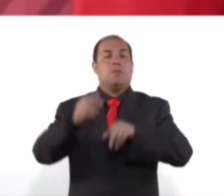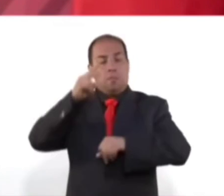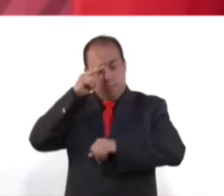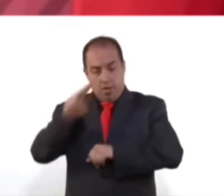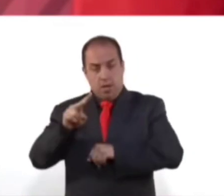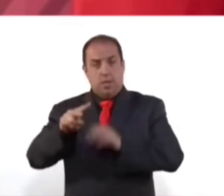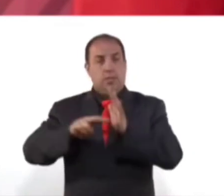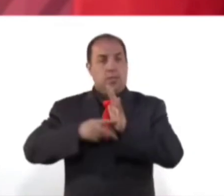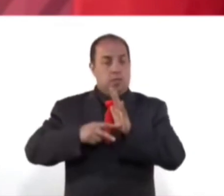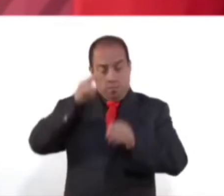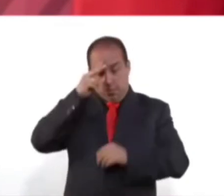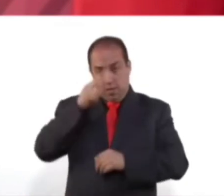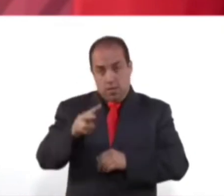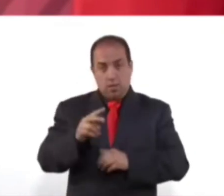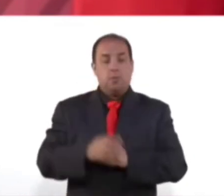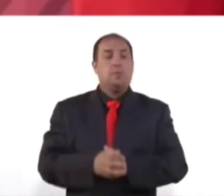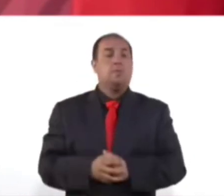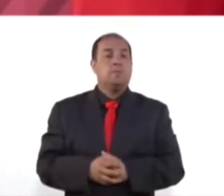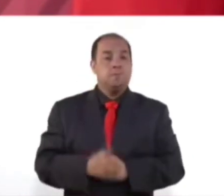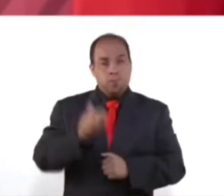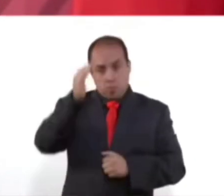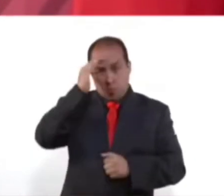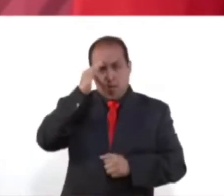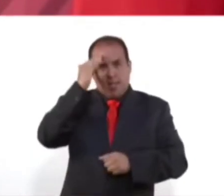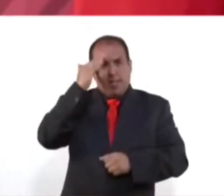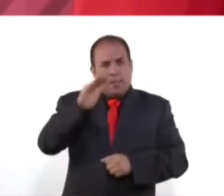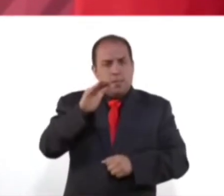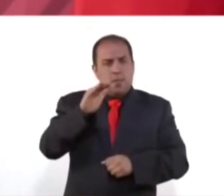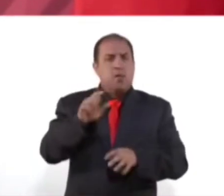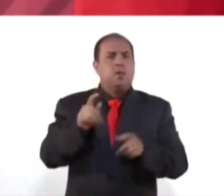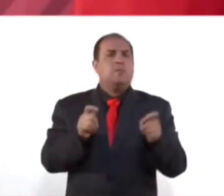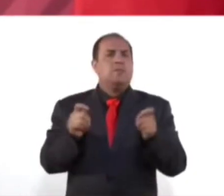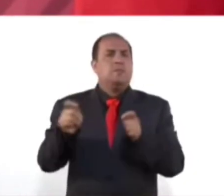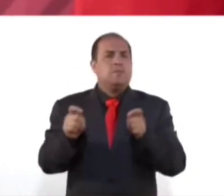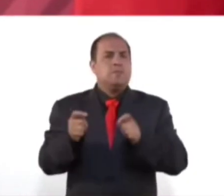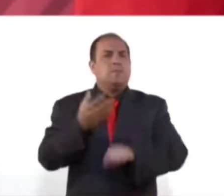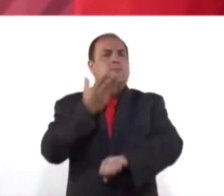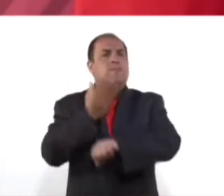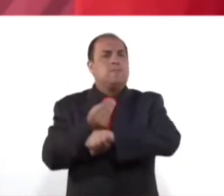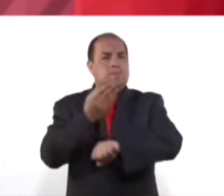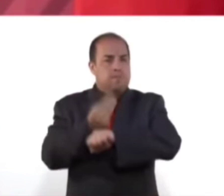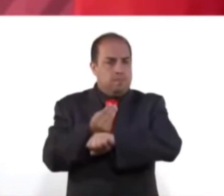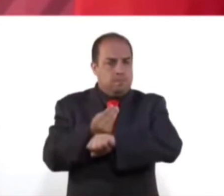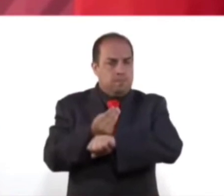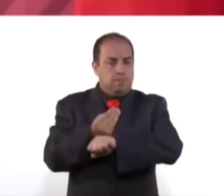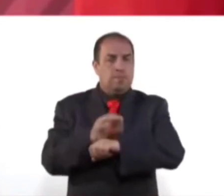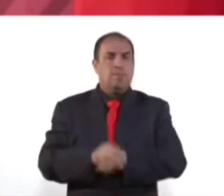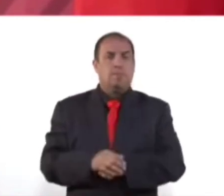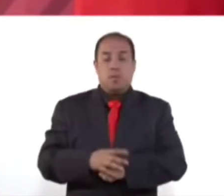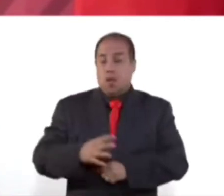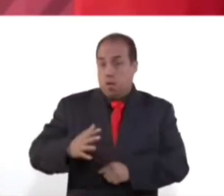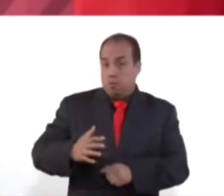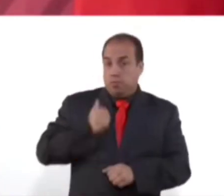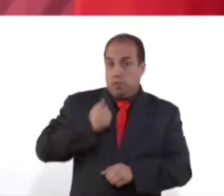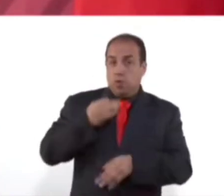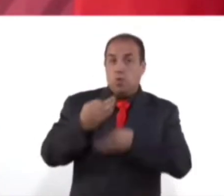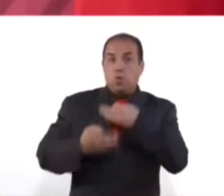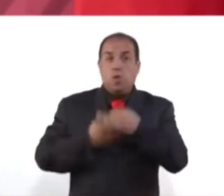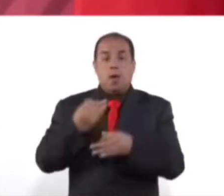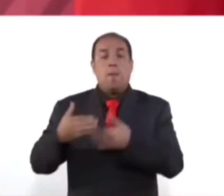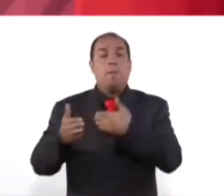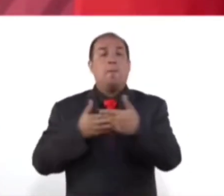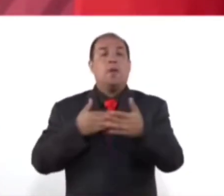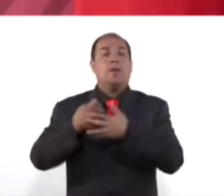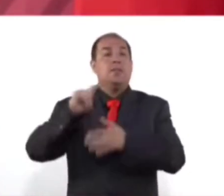mexicanos, ingenieros mexicanos conocerán y sabrán operar, darle mantenimiento y aprovechar todas las